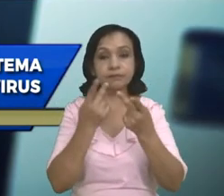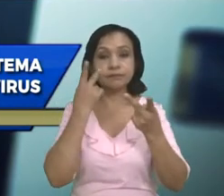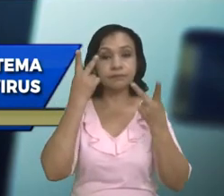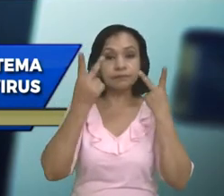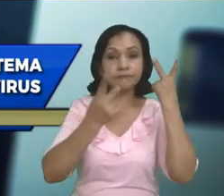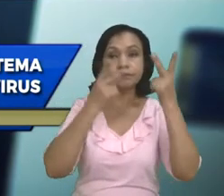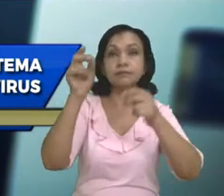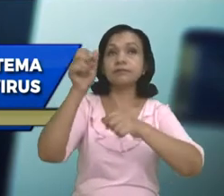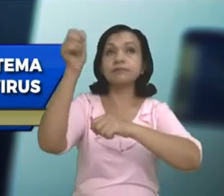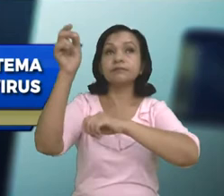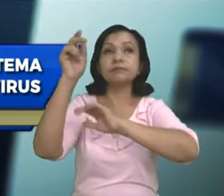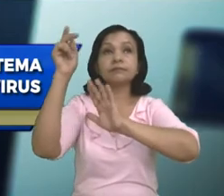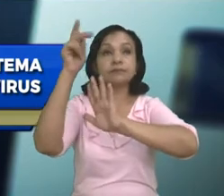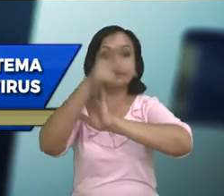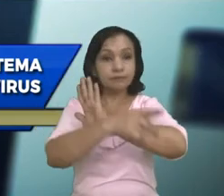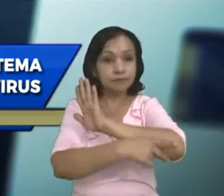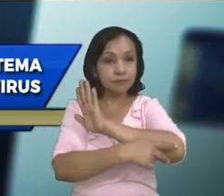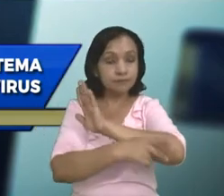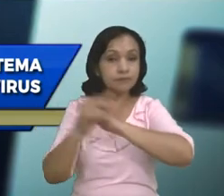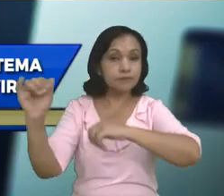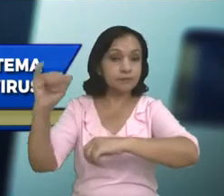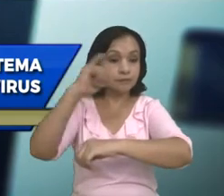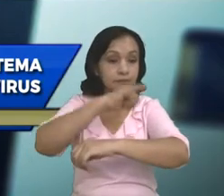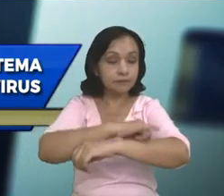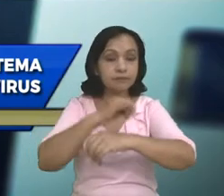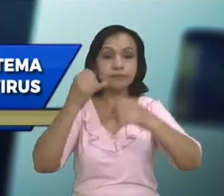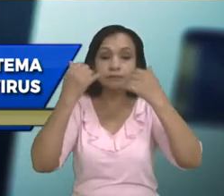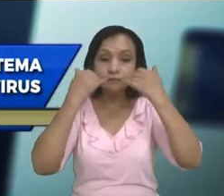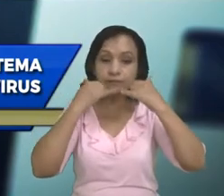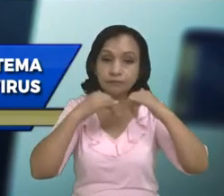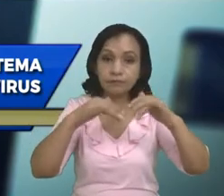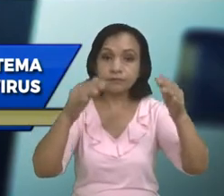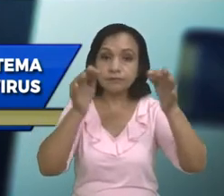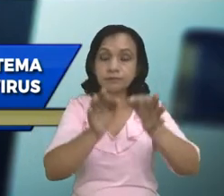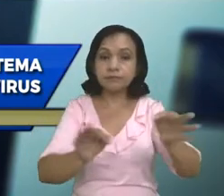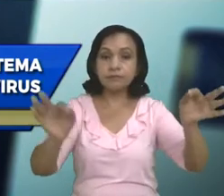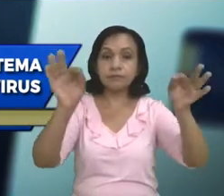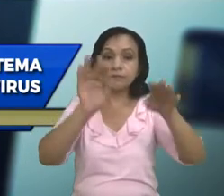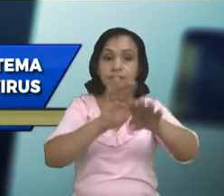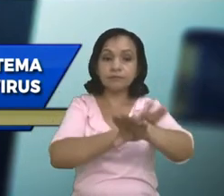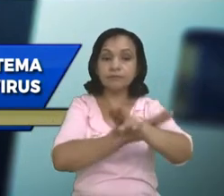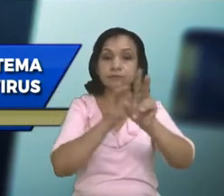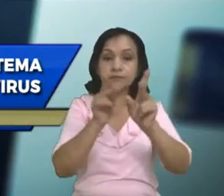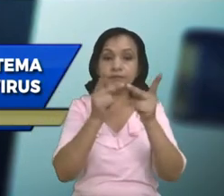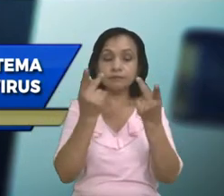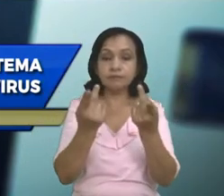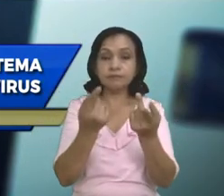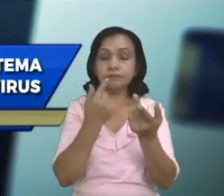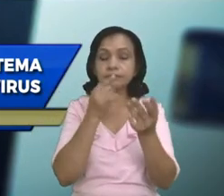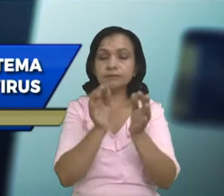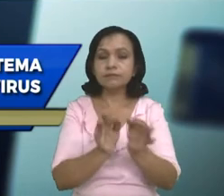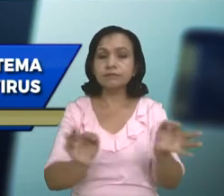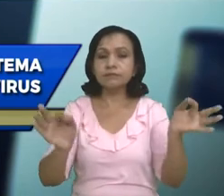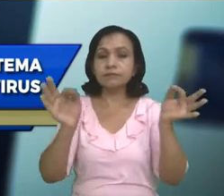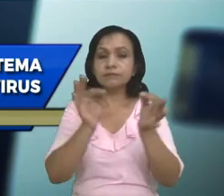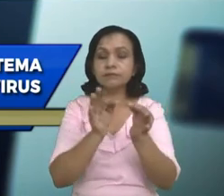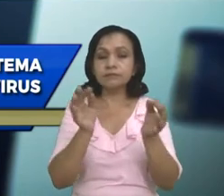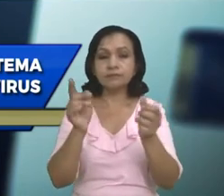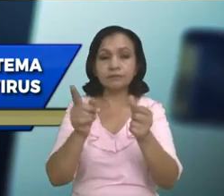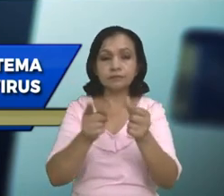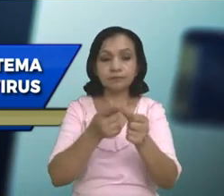exterior y conocer cuán importante en ese proceso de información y de sensibilización hacia nuestro pueblo bueno en primer